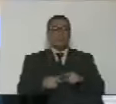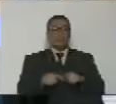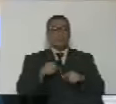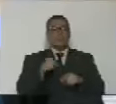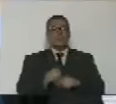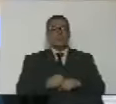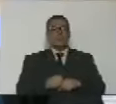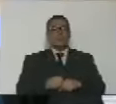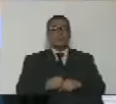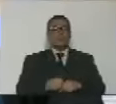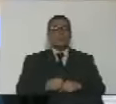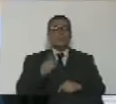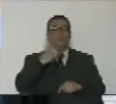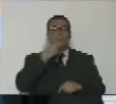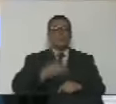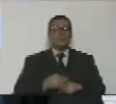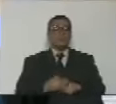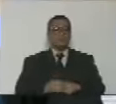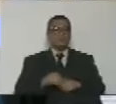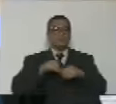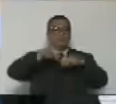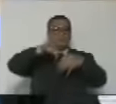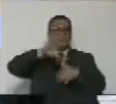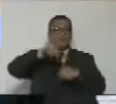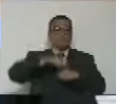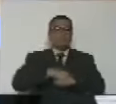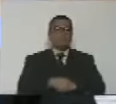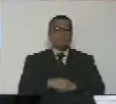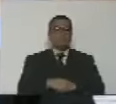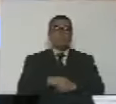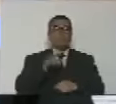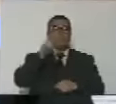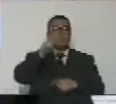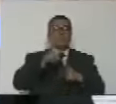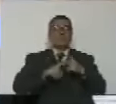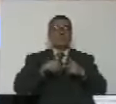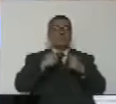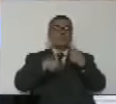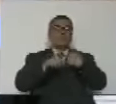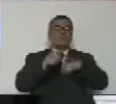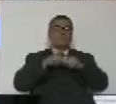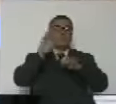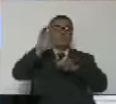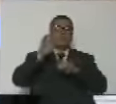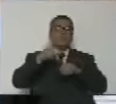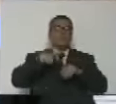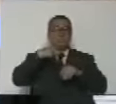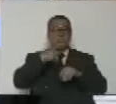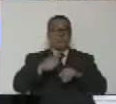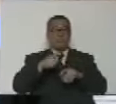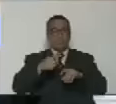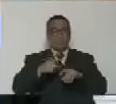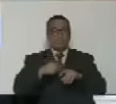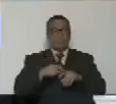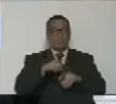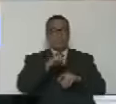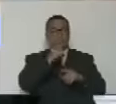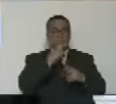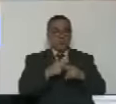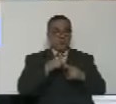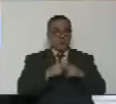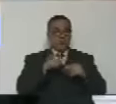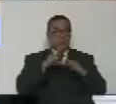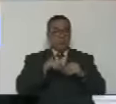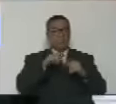digno y verdaderamente latinoamericano. Estos vendepatrias que hoy amenazan a todo el continente,